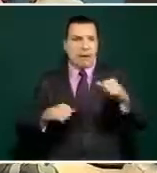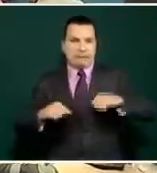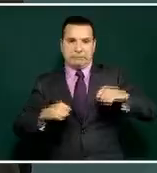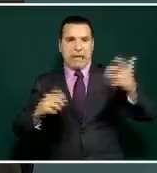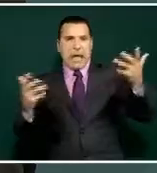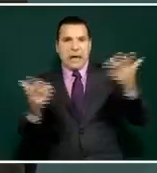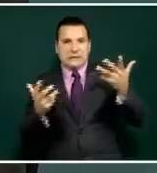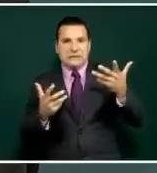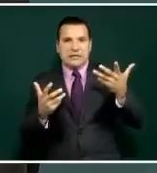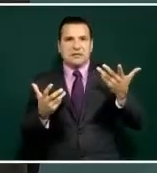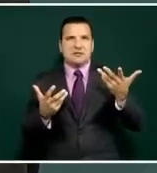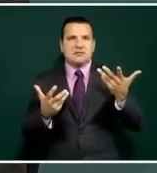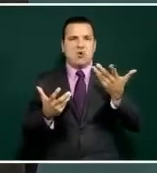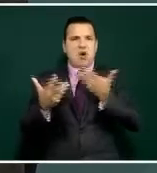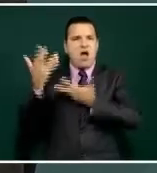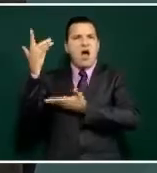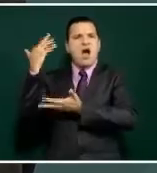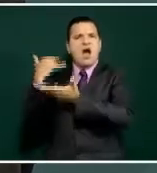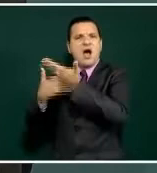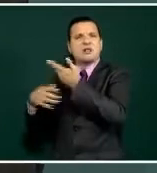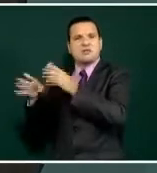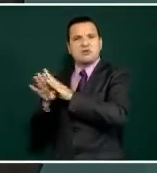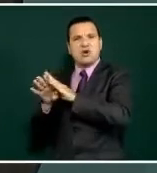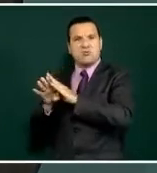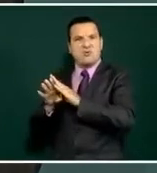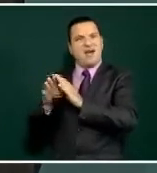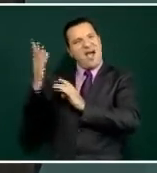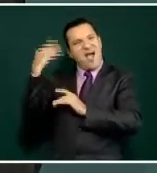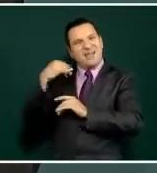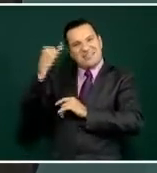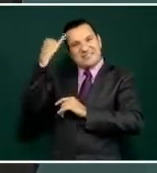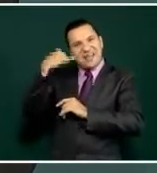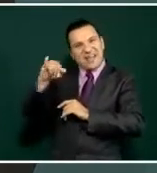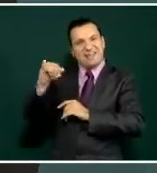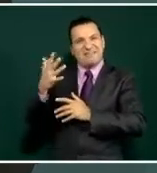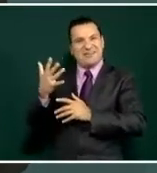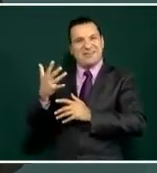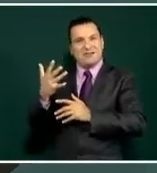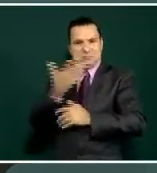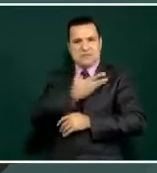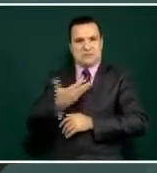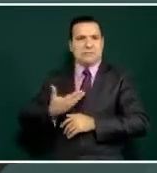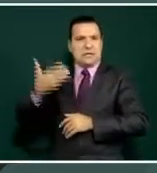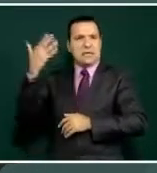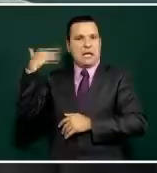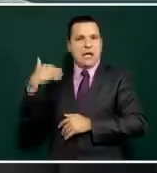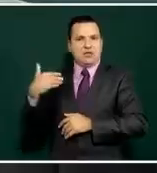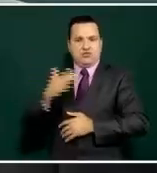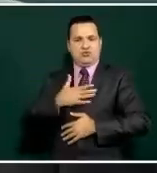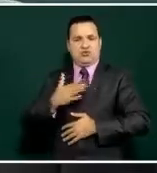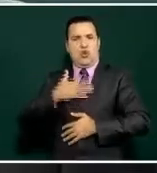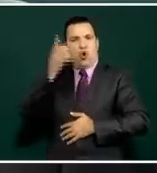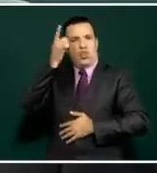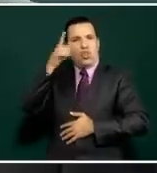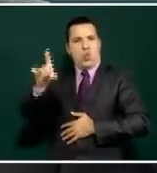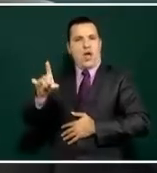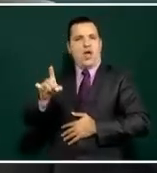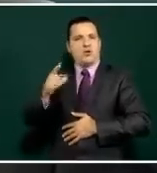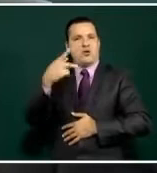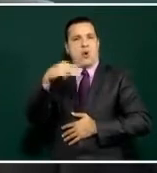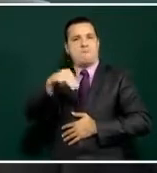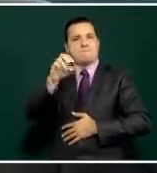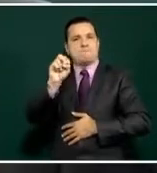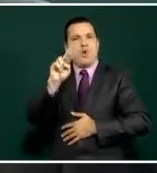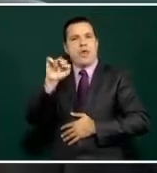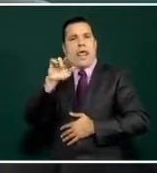era antes, como el jefe de el partido. Ya no